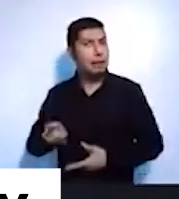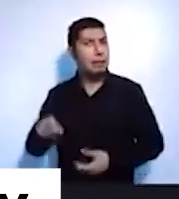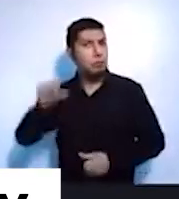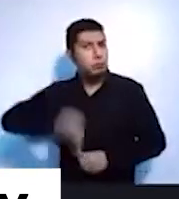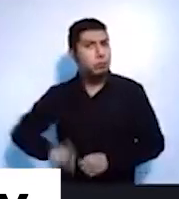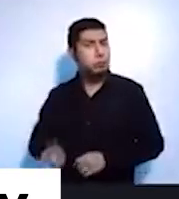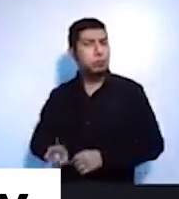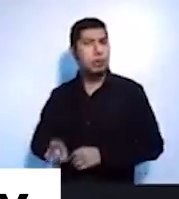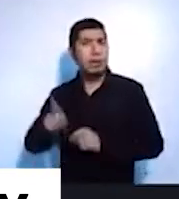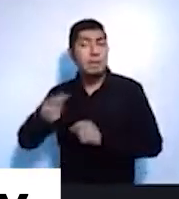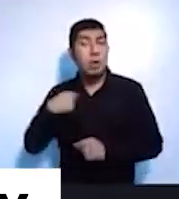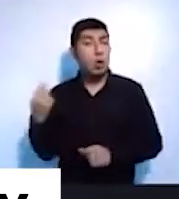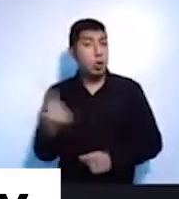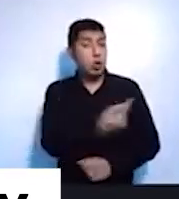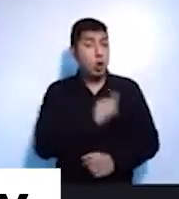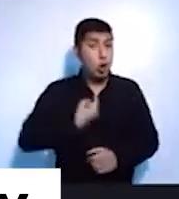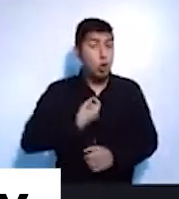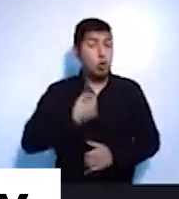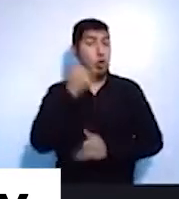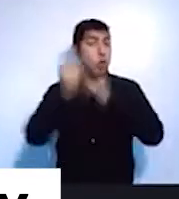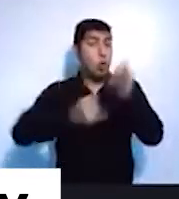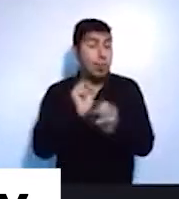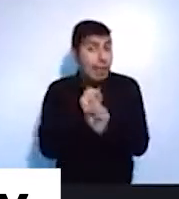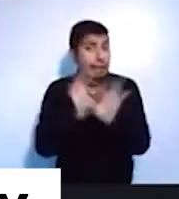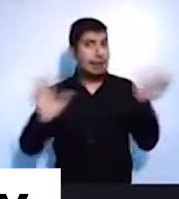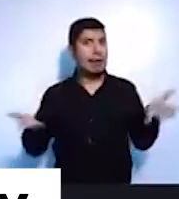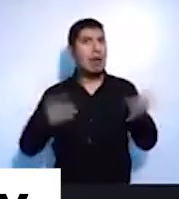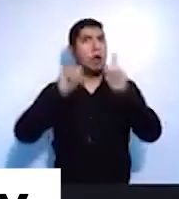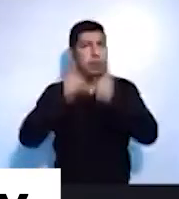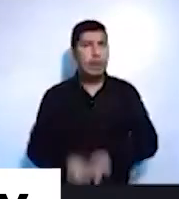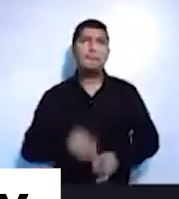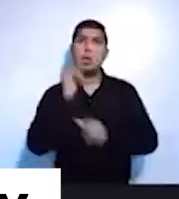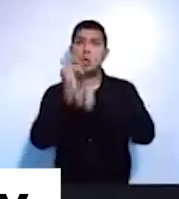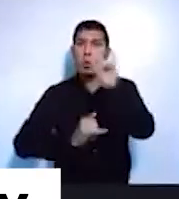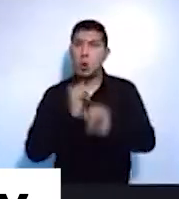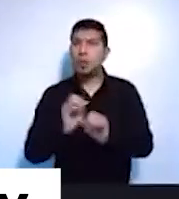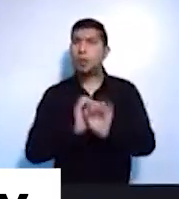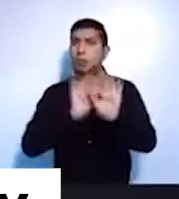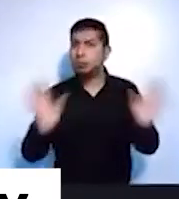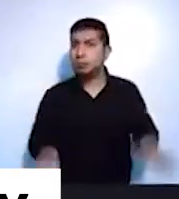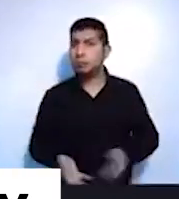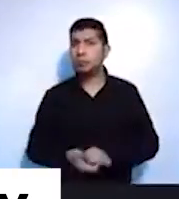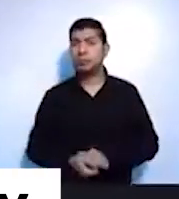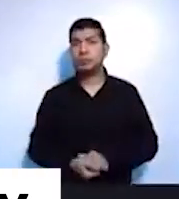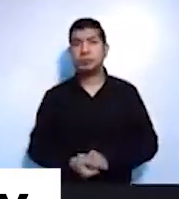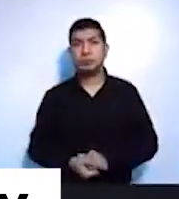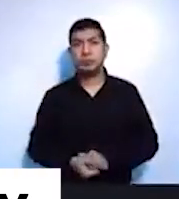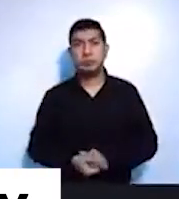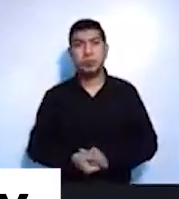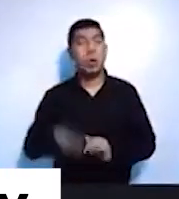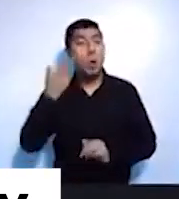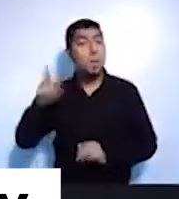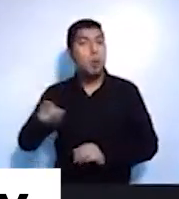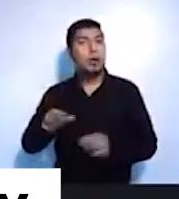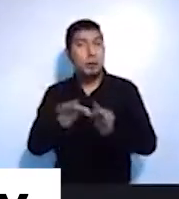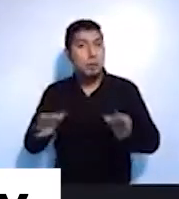nosotros en el afán de transparentar lo más posible la información también se los comentamos y también los incluimos, ya que han tenido una